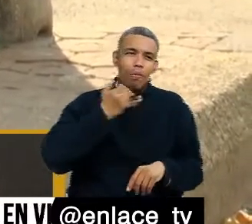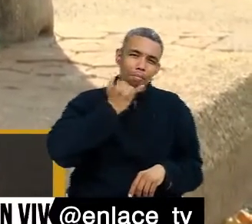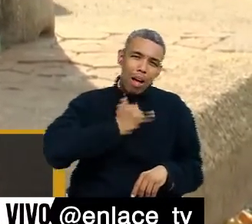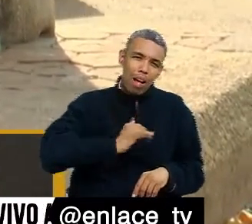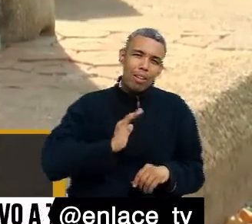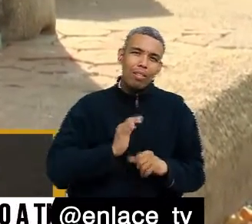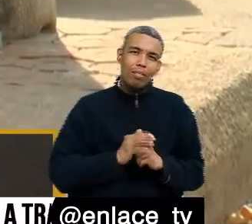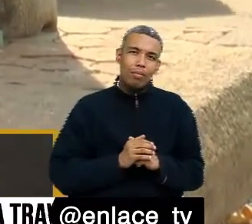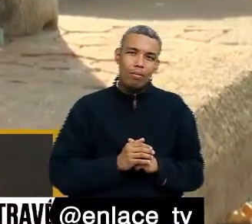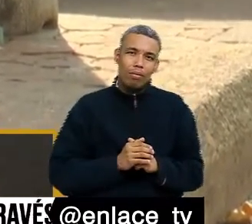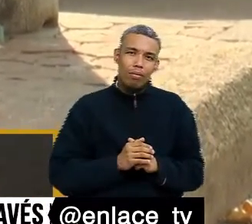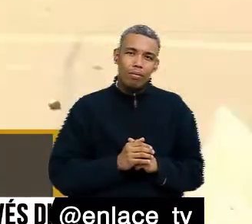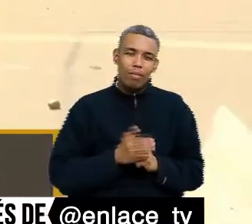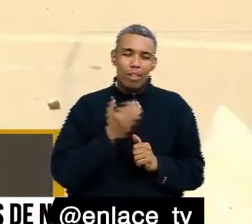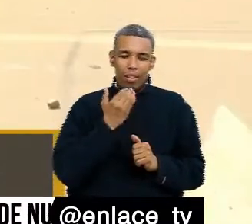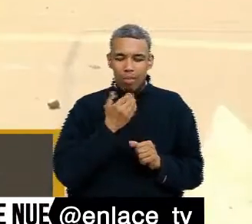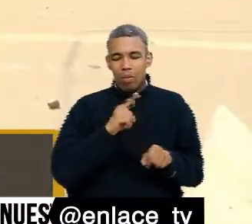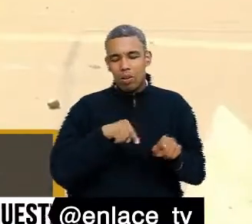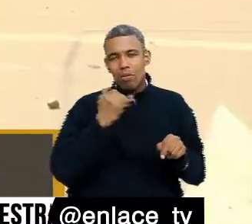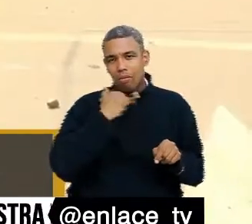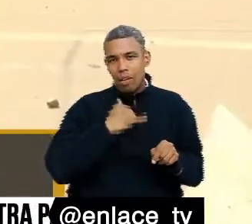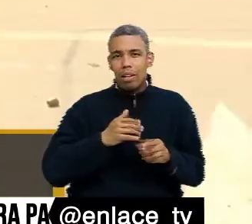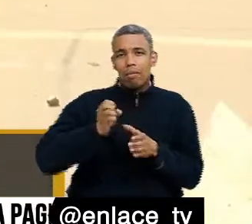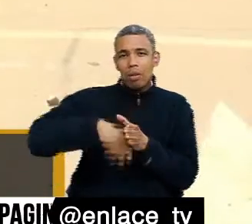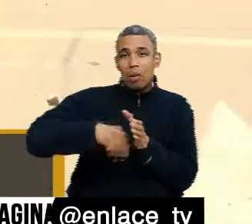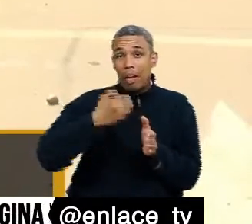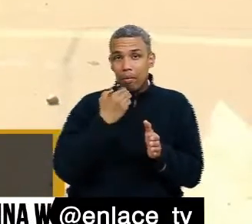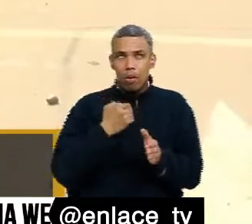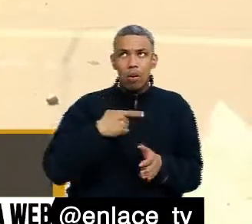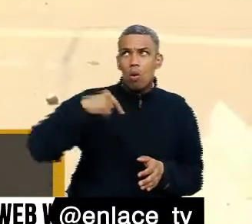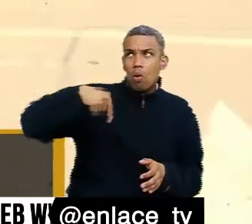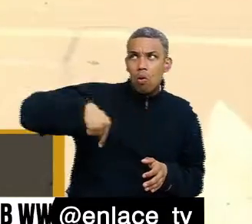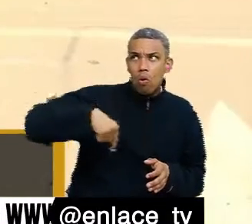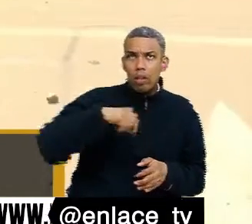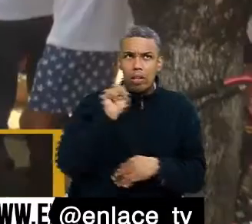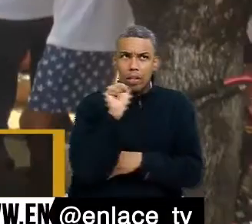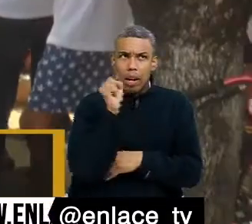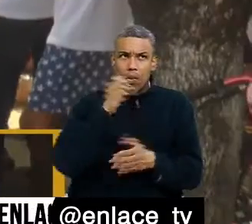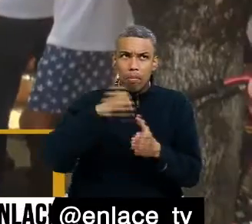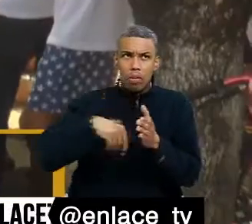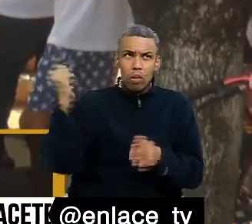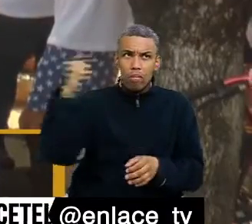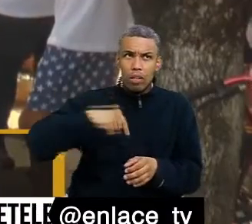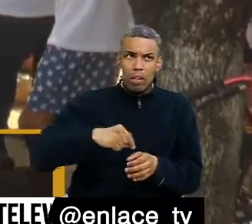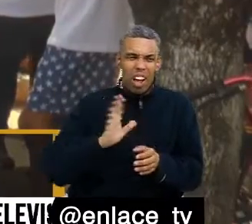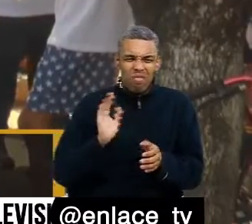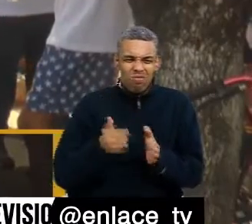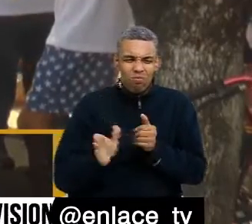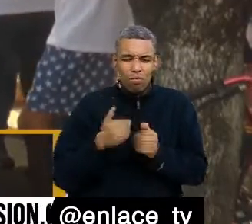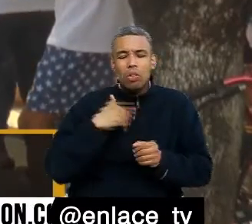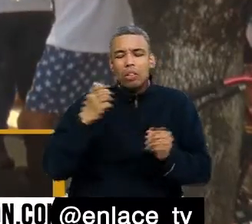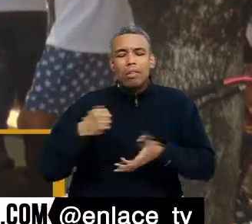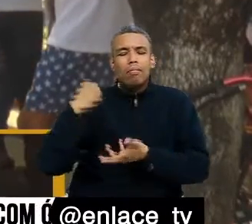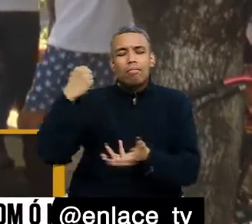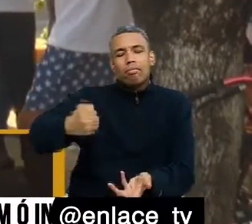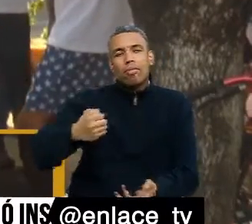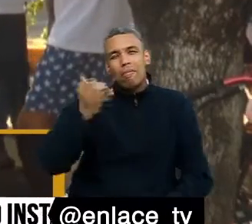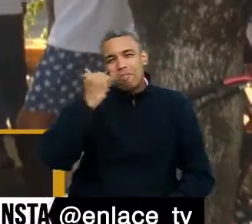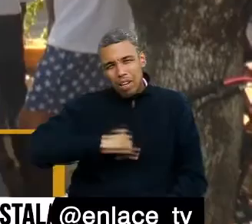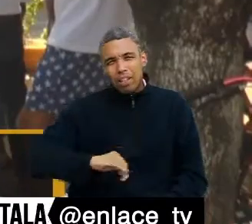no deben hacerlo. Queremos con esto sensibilizar a la gente y que se den cuenta de que la ciudad